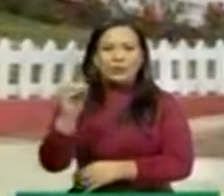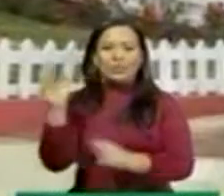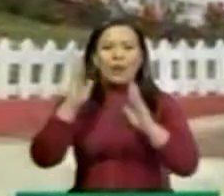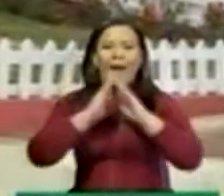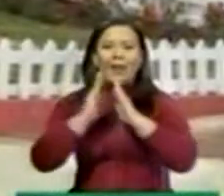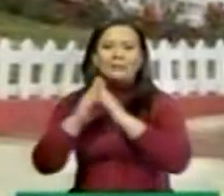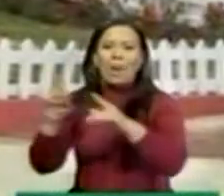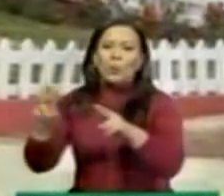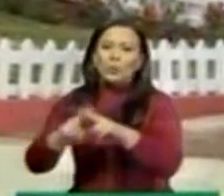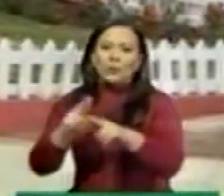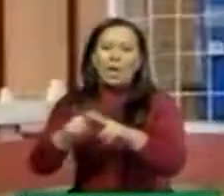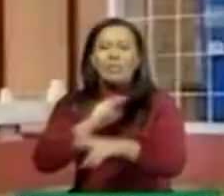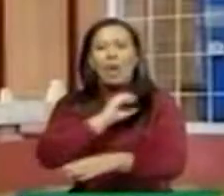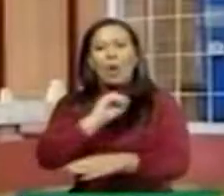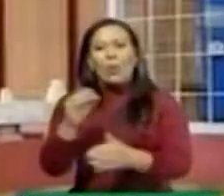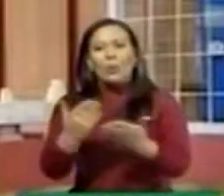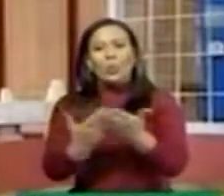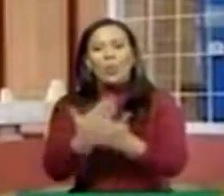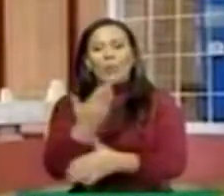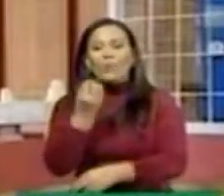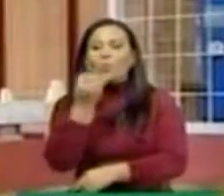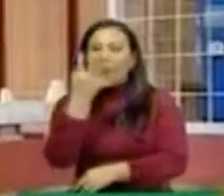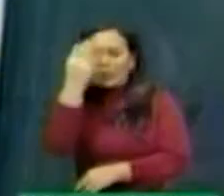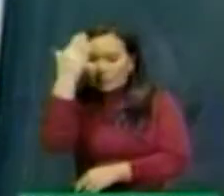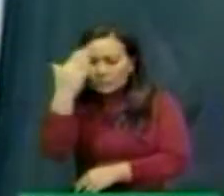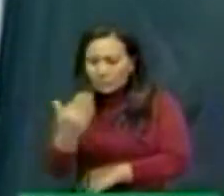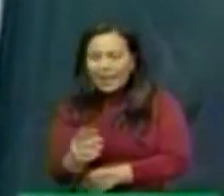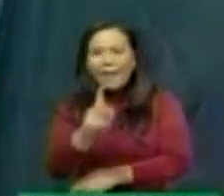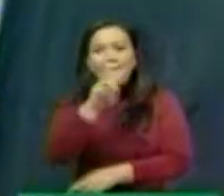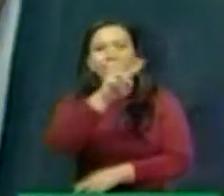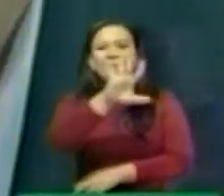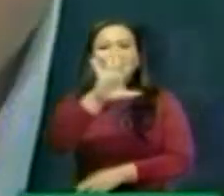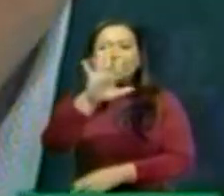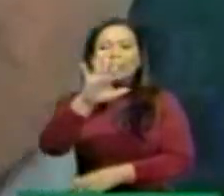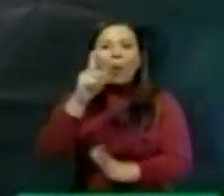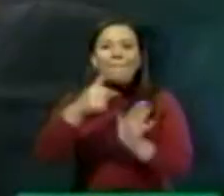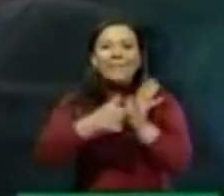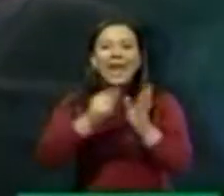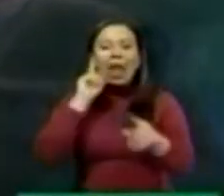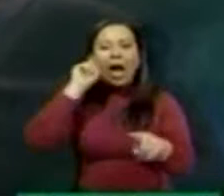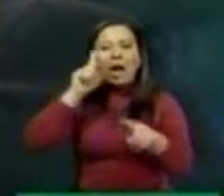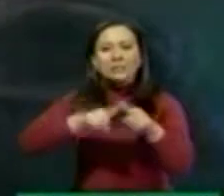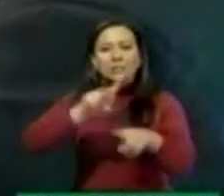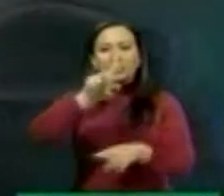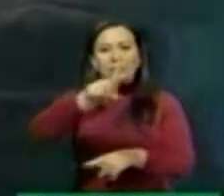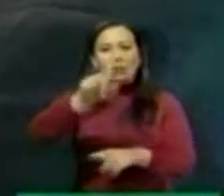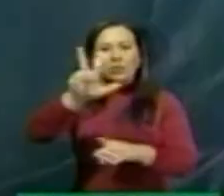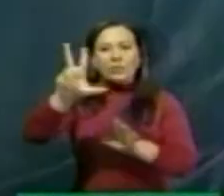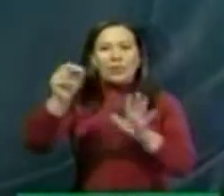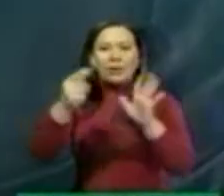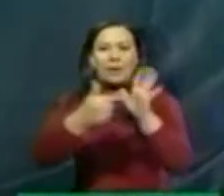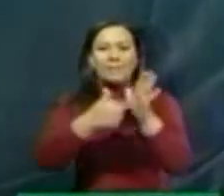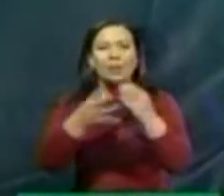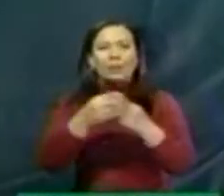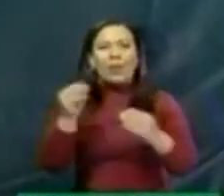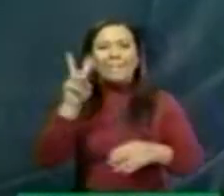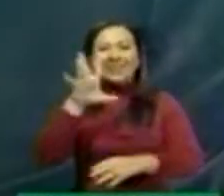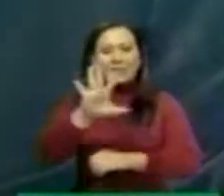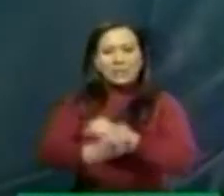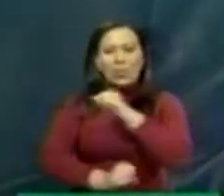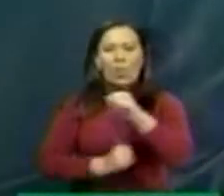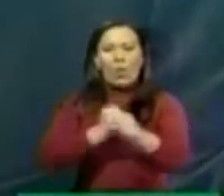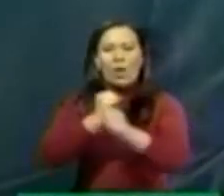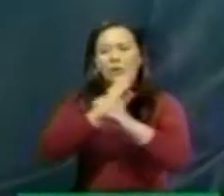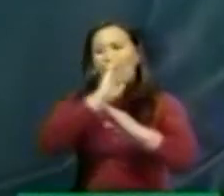casas usadas o nuevas, cuyo avalúo podría ir desde 25 hasta $130,000. A 25 años